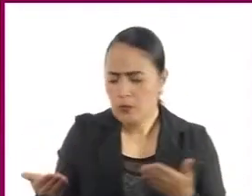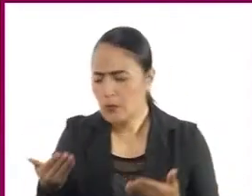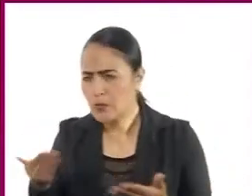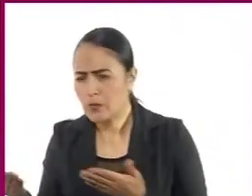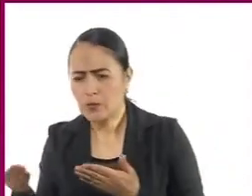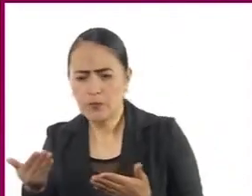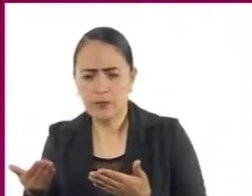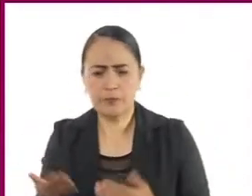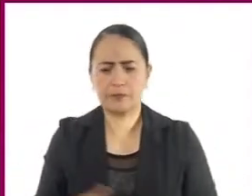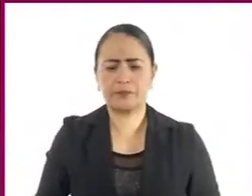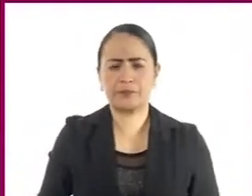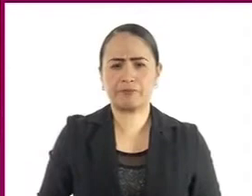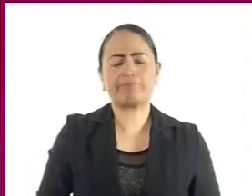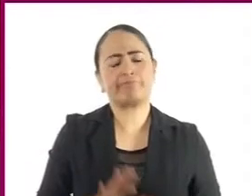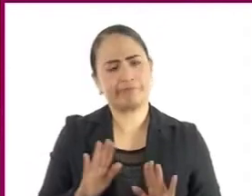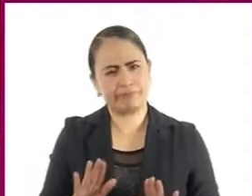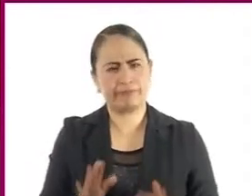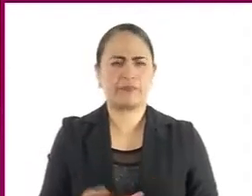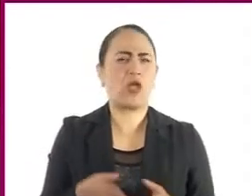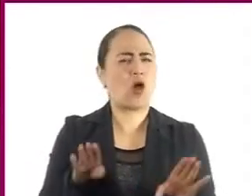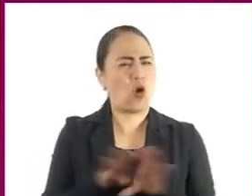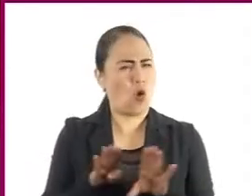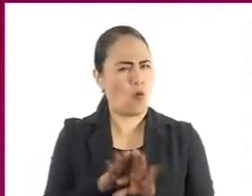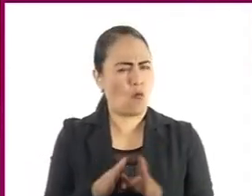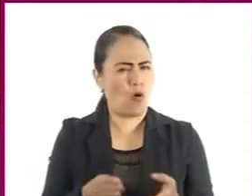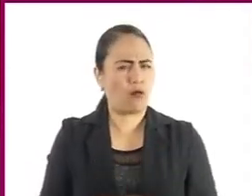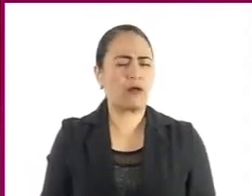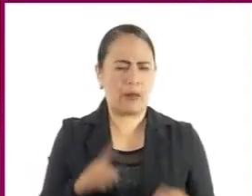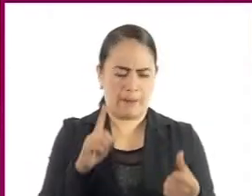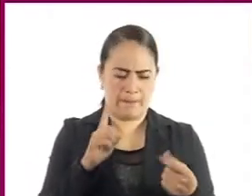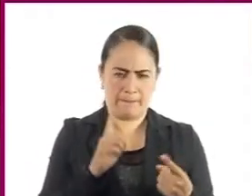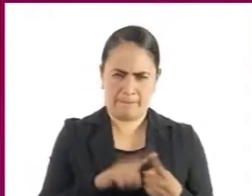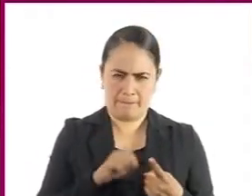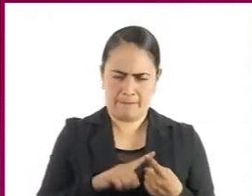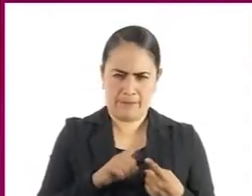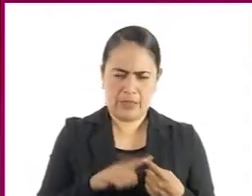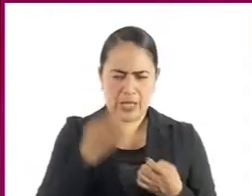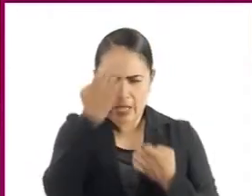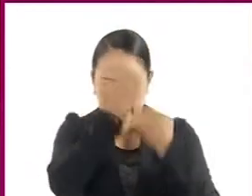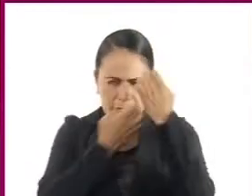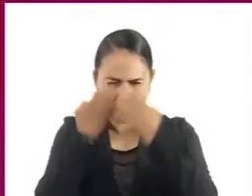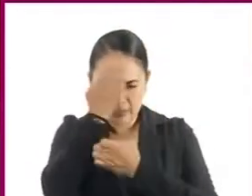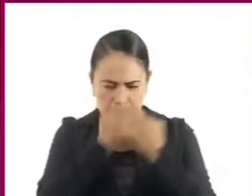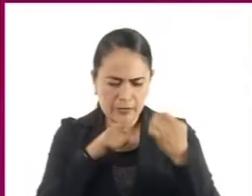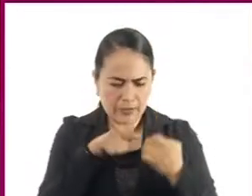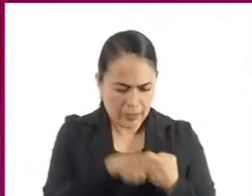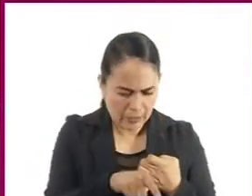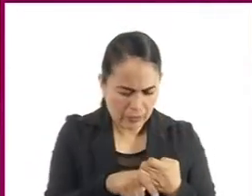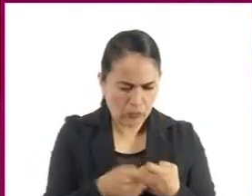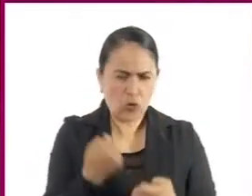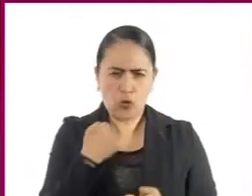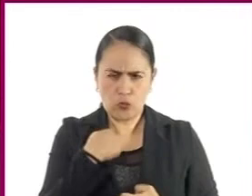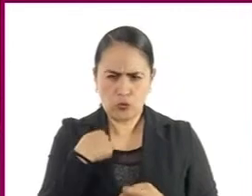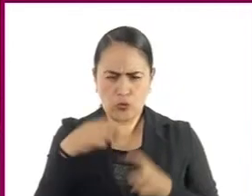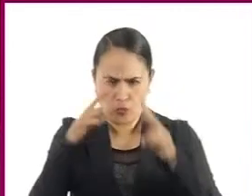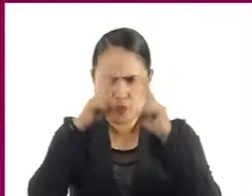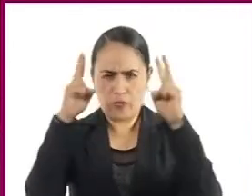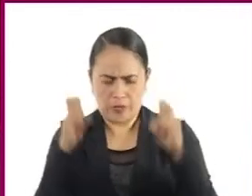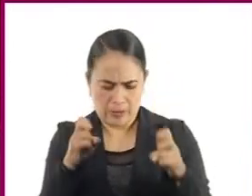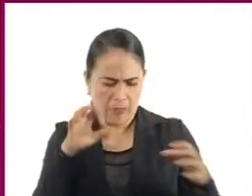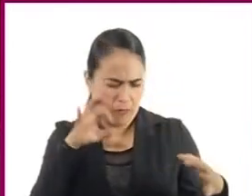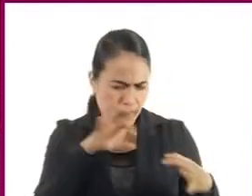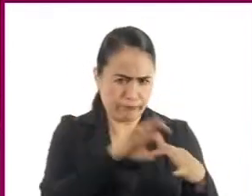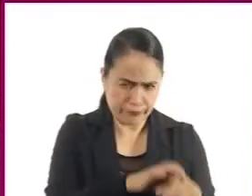estamos investigando? Bueno, pues en primer lugar hay que analizar si es de acuerdo a las necesidades del tema a